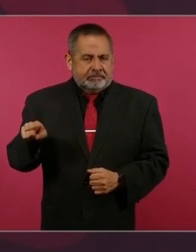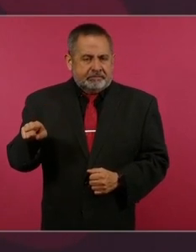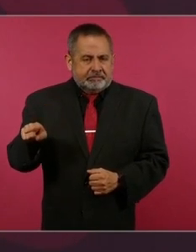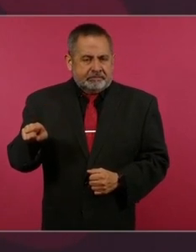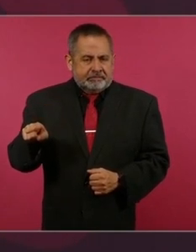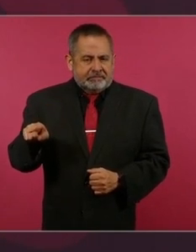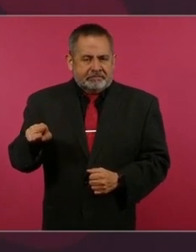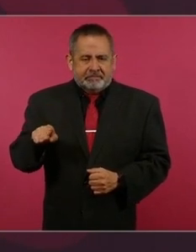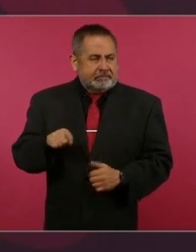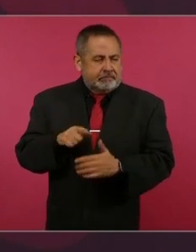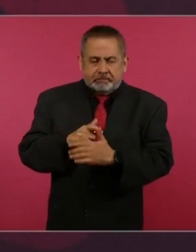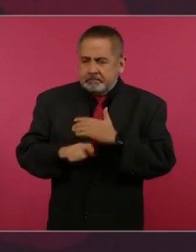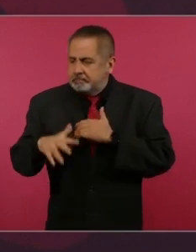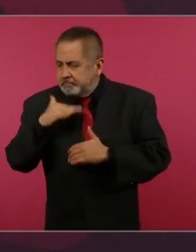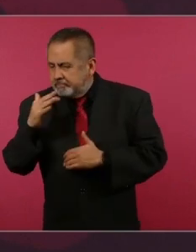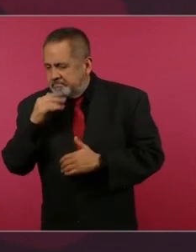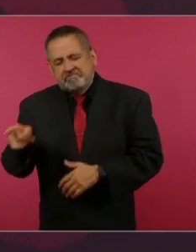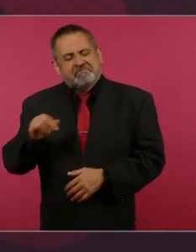es incorruptible.